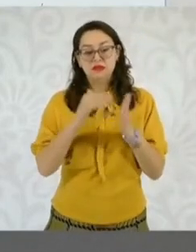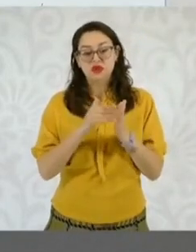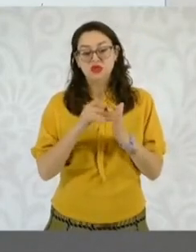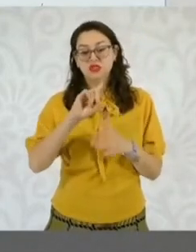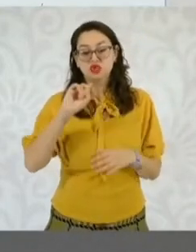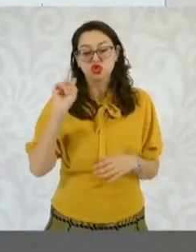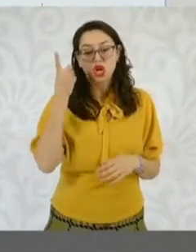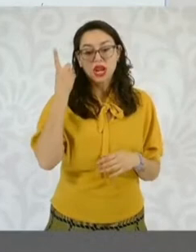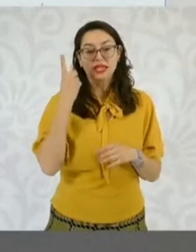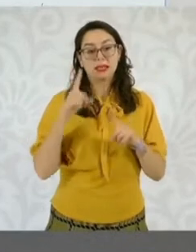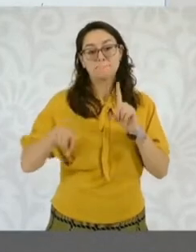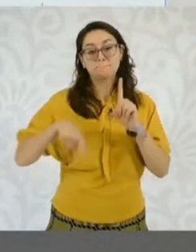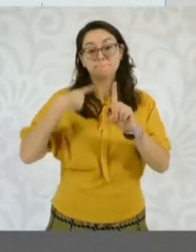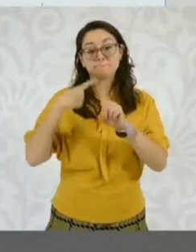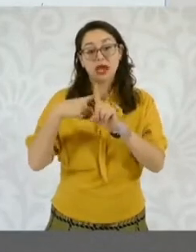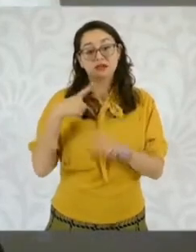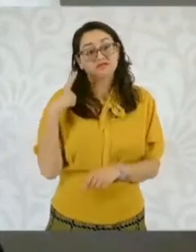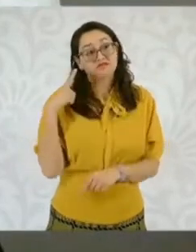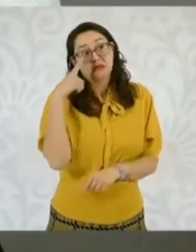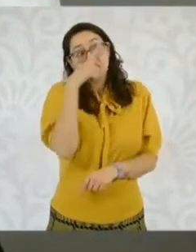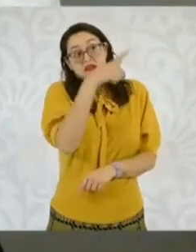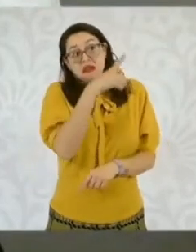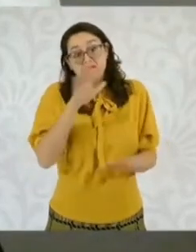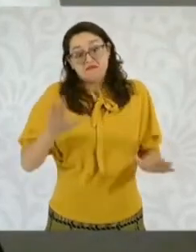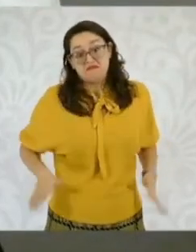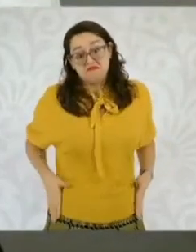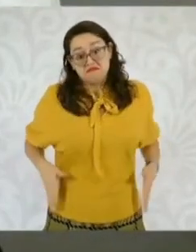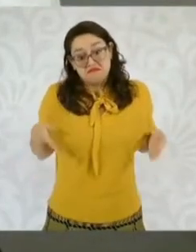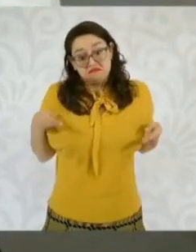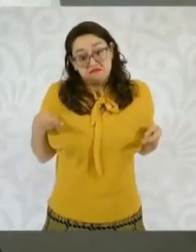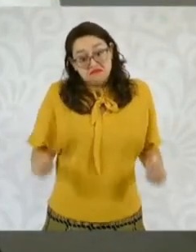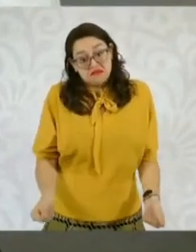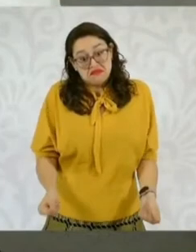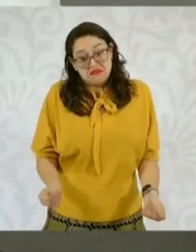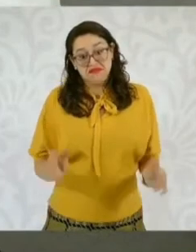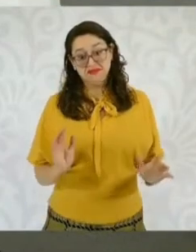tendrán que pagarlo allá en Estados Unidos. La que sigue, por favor.